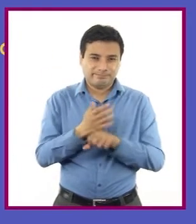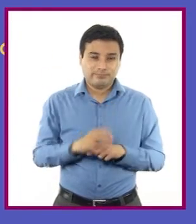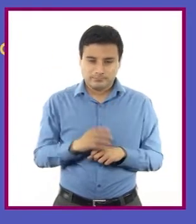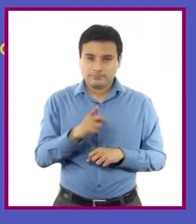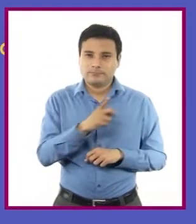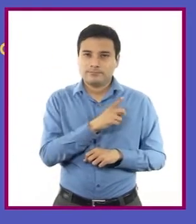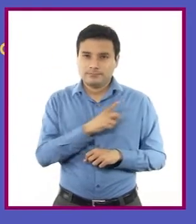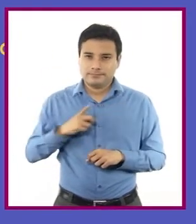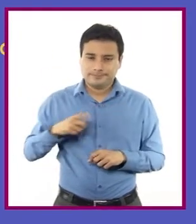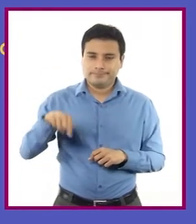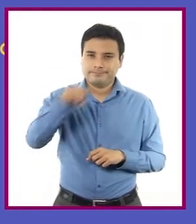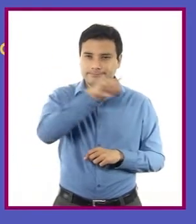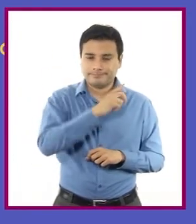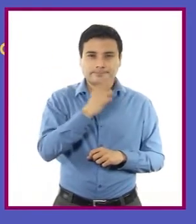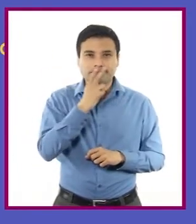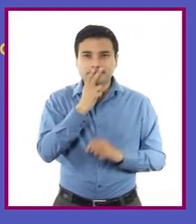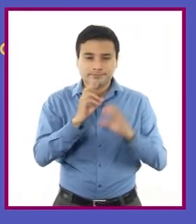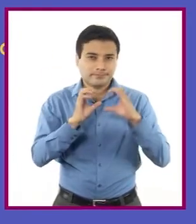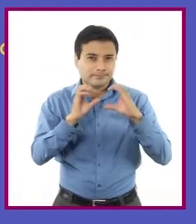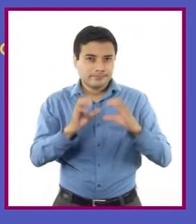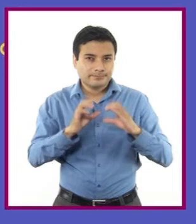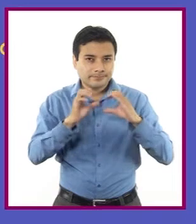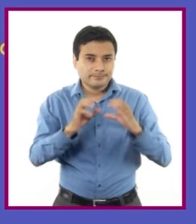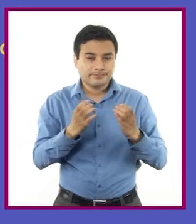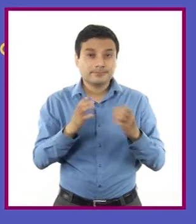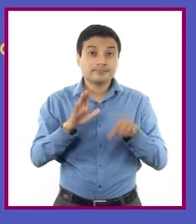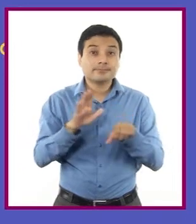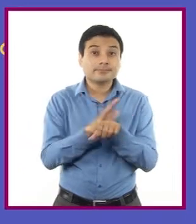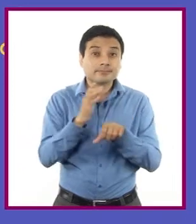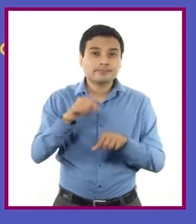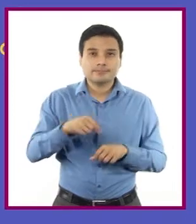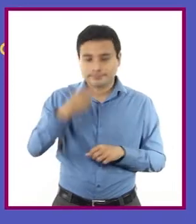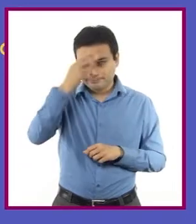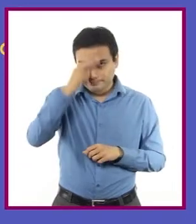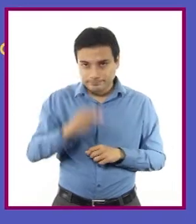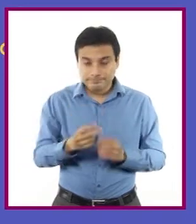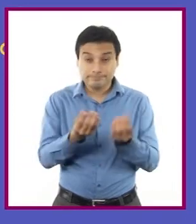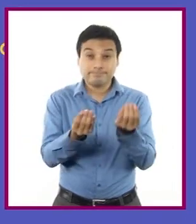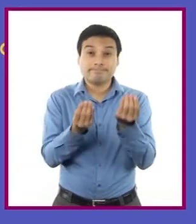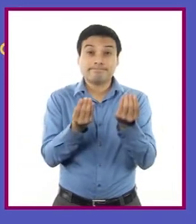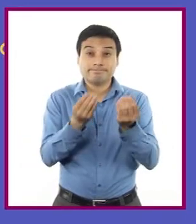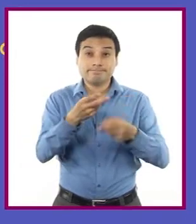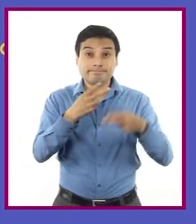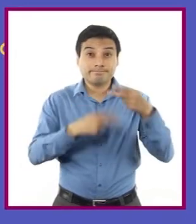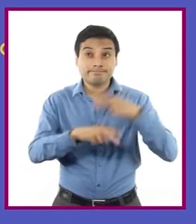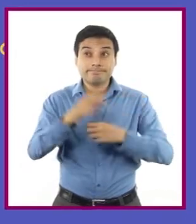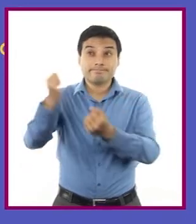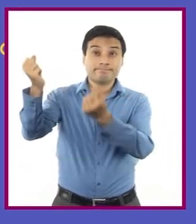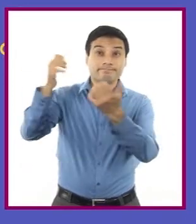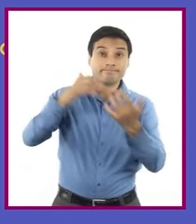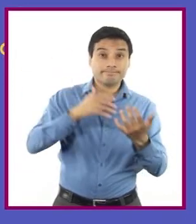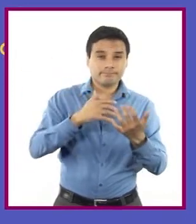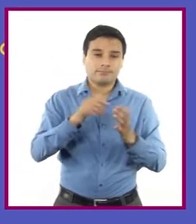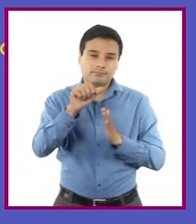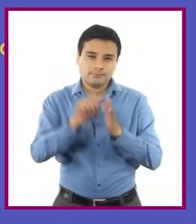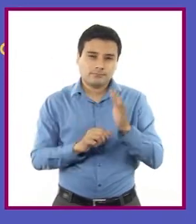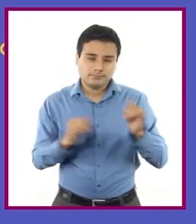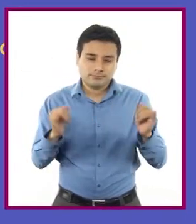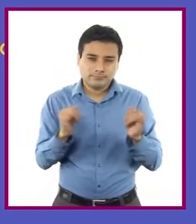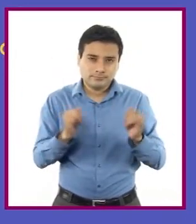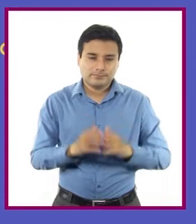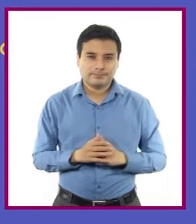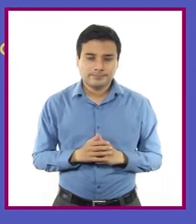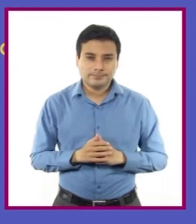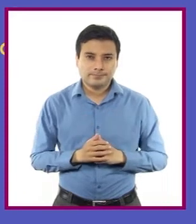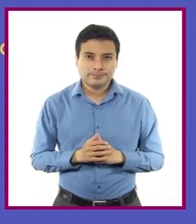de invernación en México, ya que prácticamente aquí se reúne toda la población de monarcas durante el invierno, y si